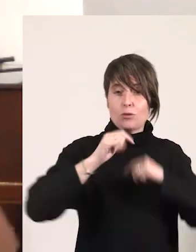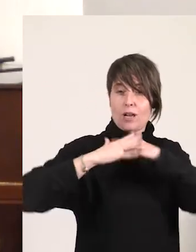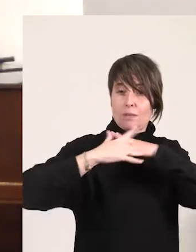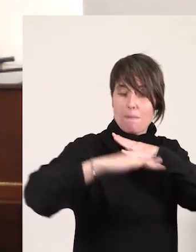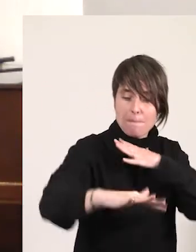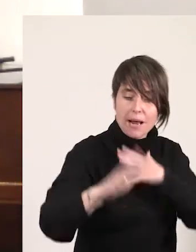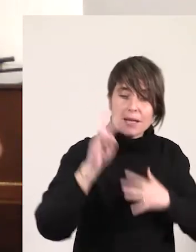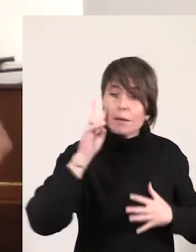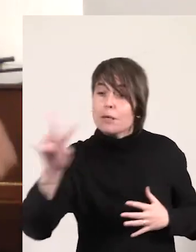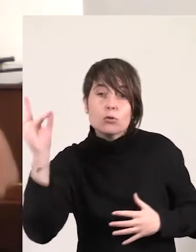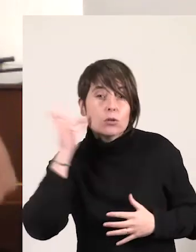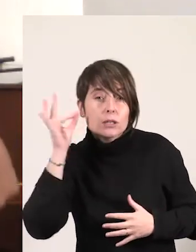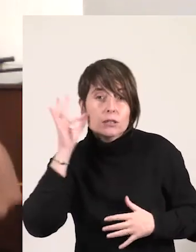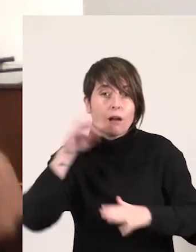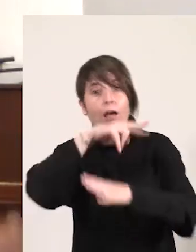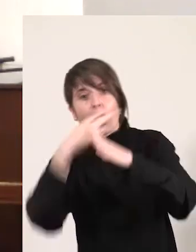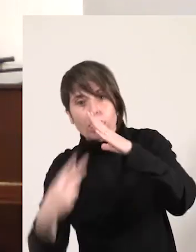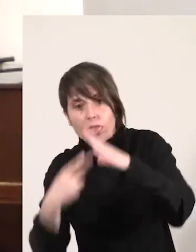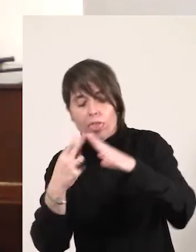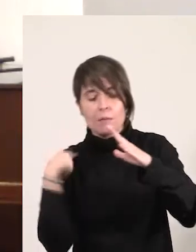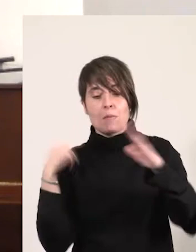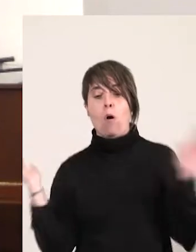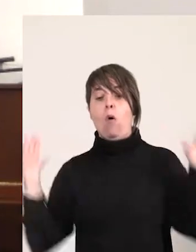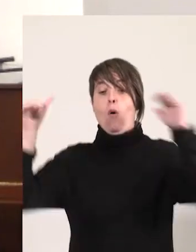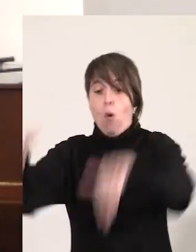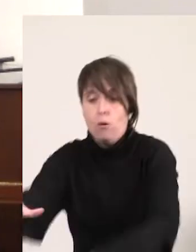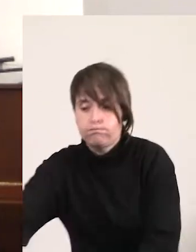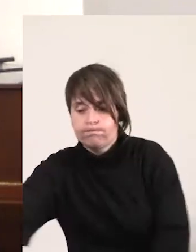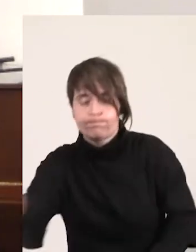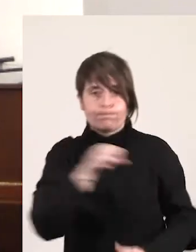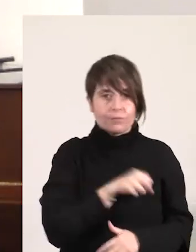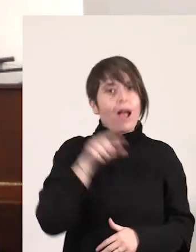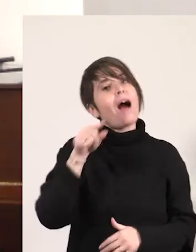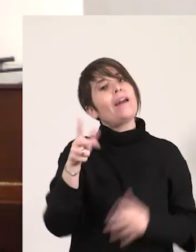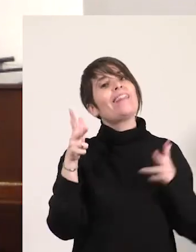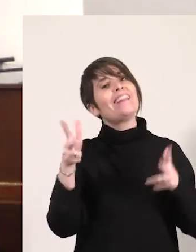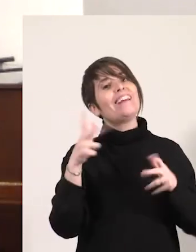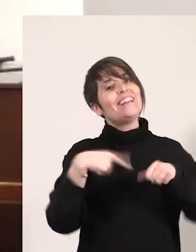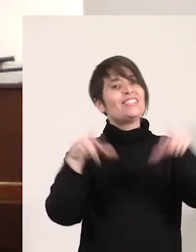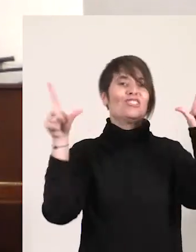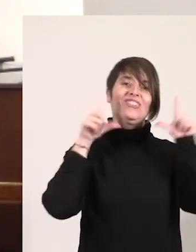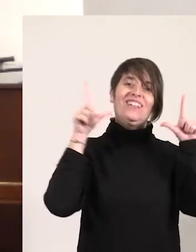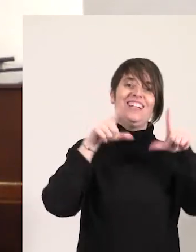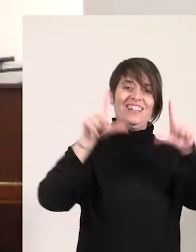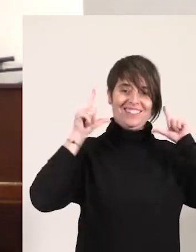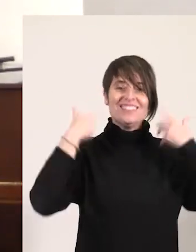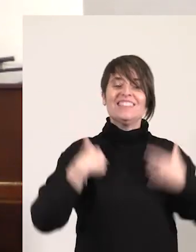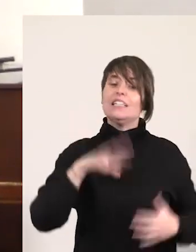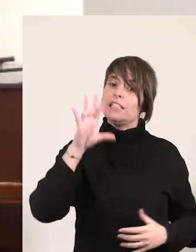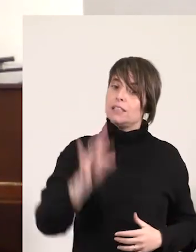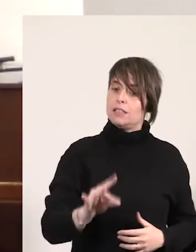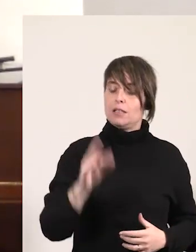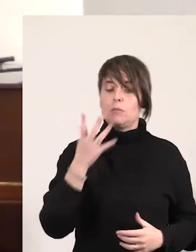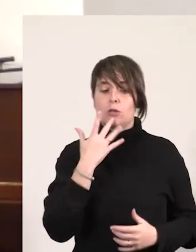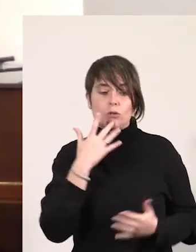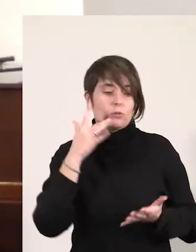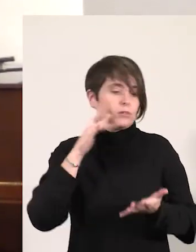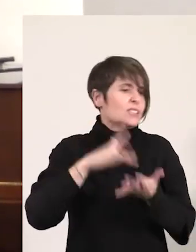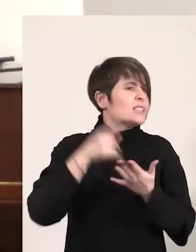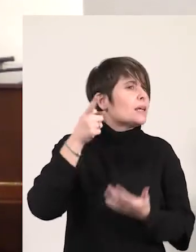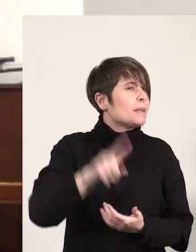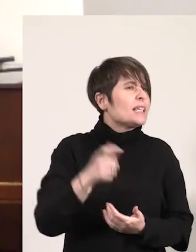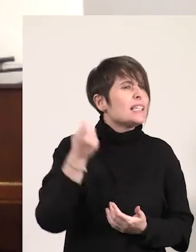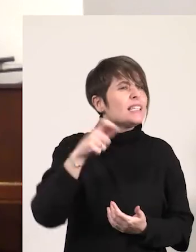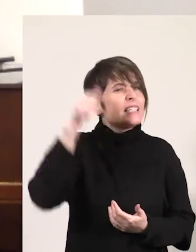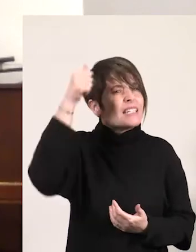hombres senegaleses que estaban vendiendo en la playa y vieron a una chica que se ahogaba y se tiraron al agua. Ahí sí tienen derecho a salir